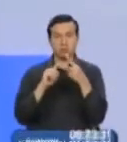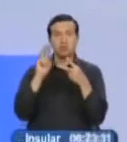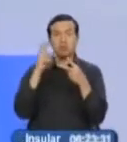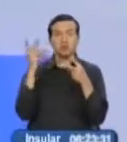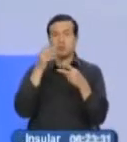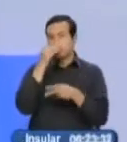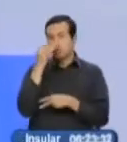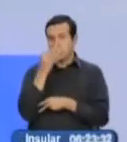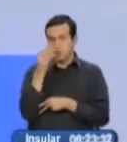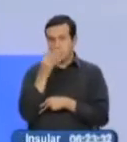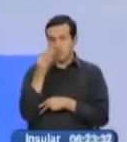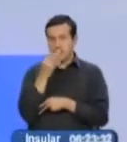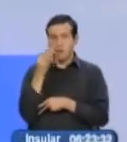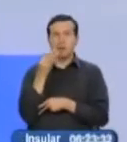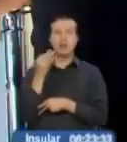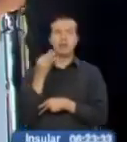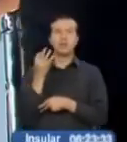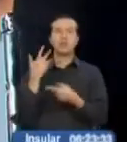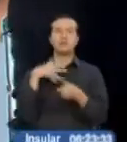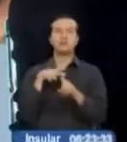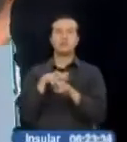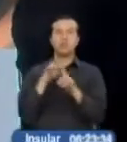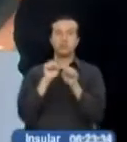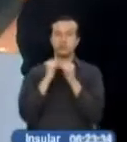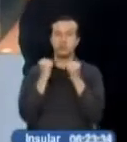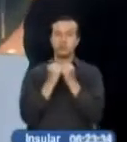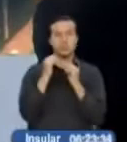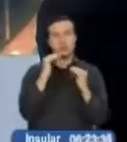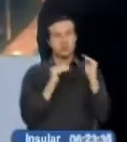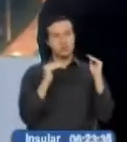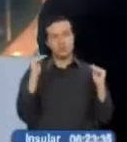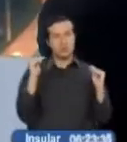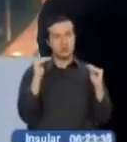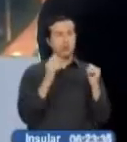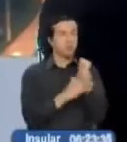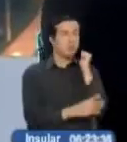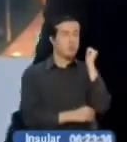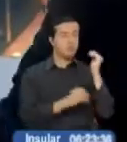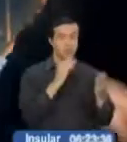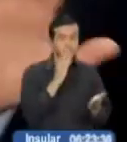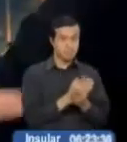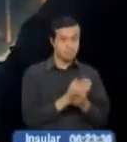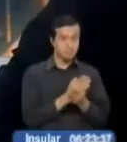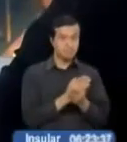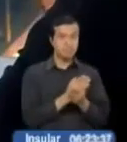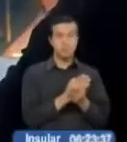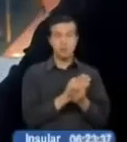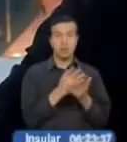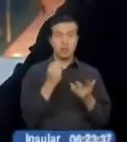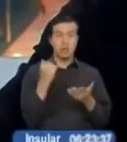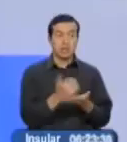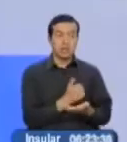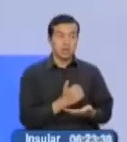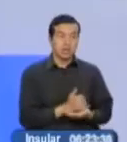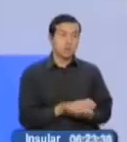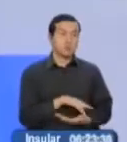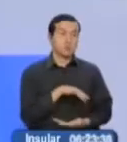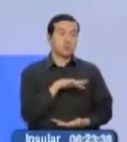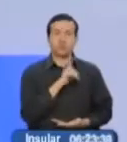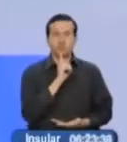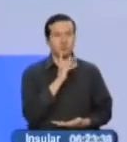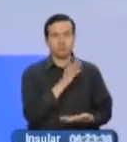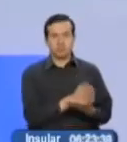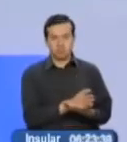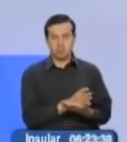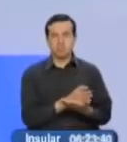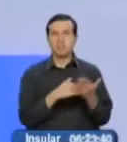una verdadera inclusión social. O sea, trabajar en niveles de equidad para erradicar pobreza y evitar concentraciones. Exactamente. Okay.